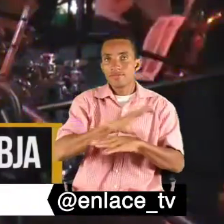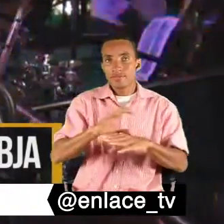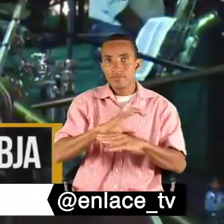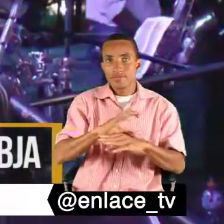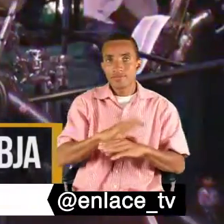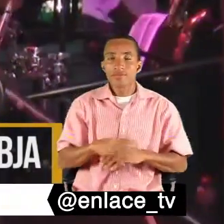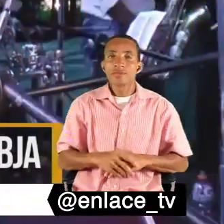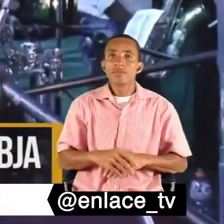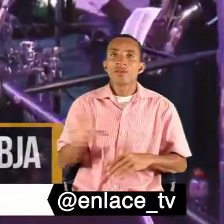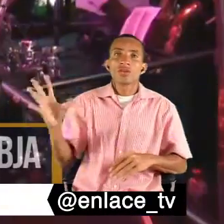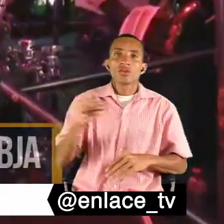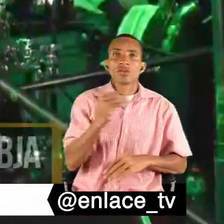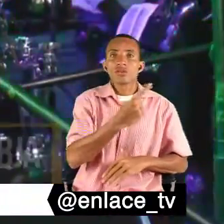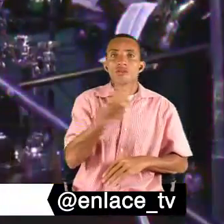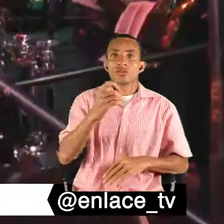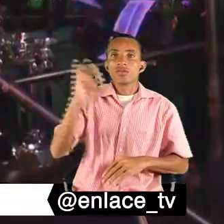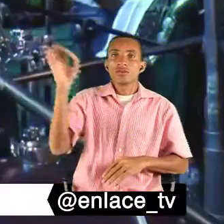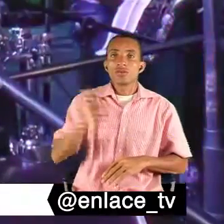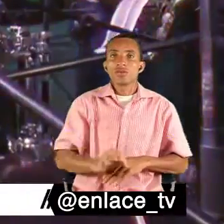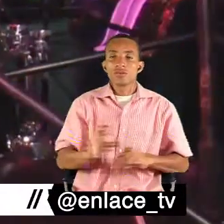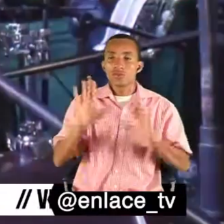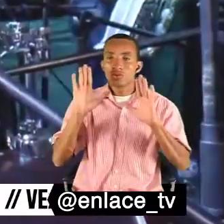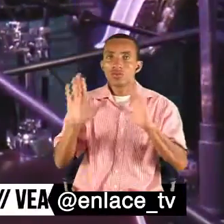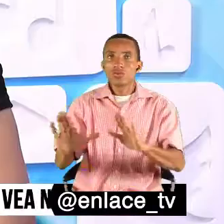el 100% de artistas locales.